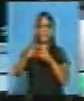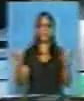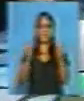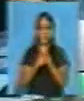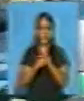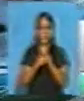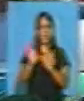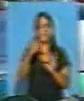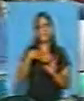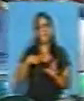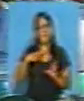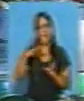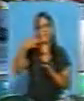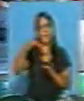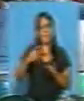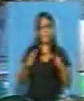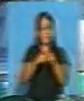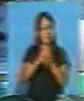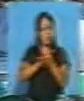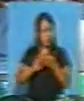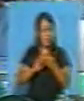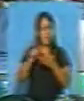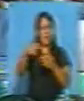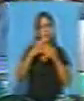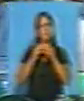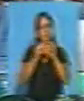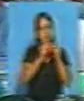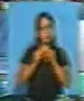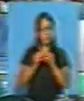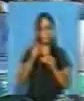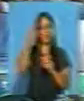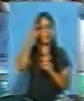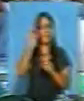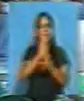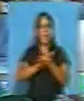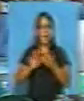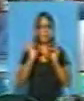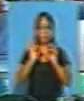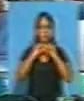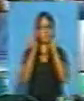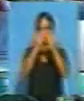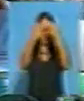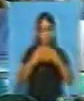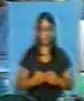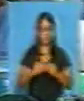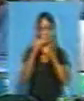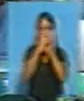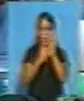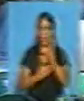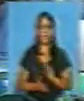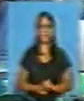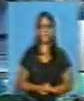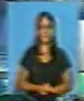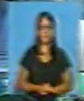hace falta una sesión especial, veremos, analizaremos para que pueda conformarse en la totalidad de las autoridades del cuerpo. Desde